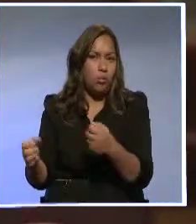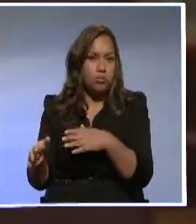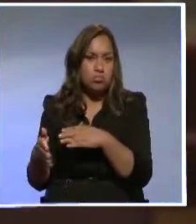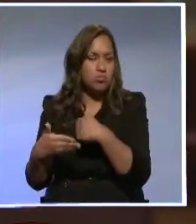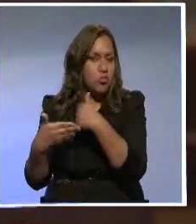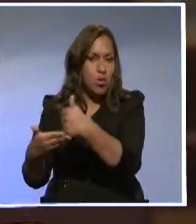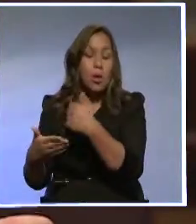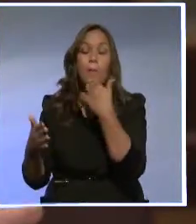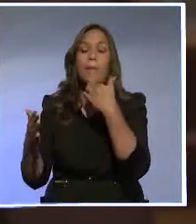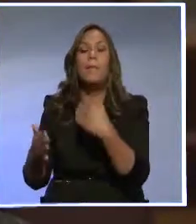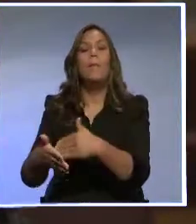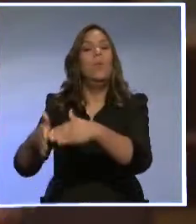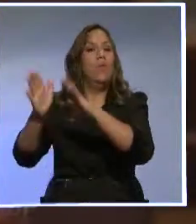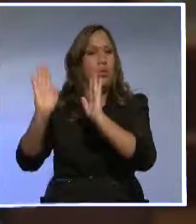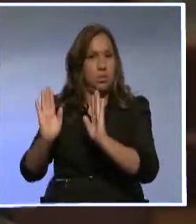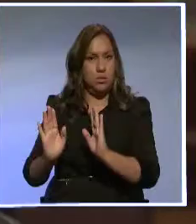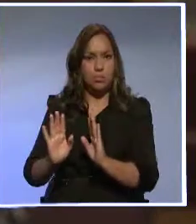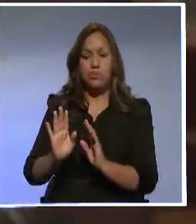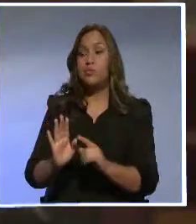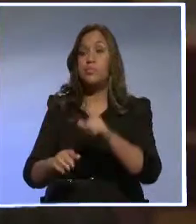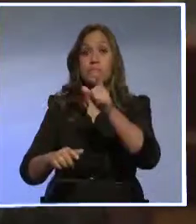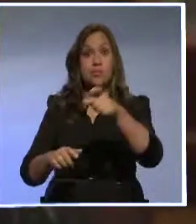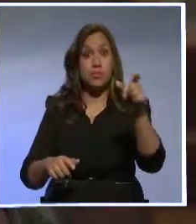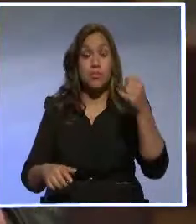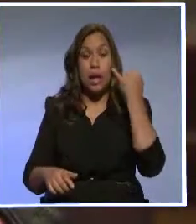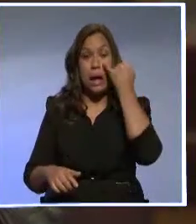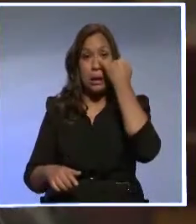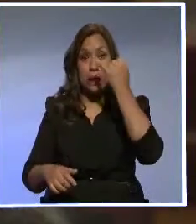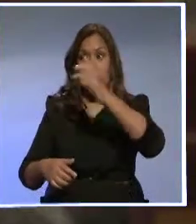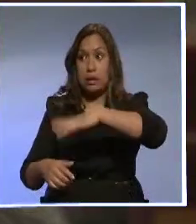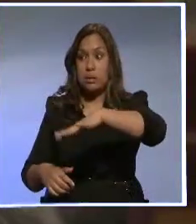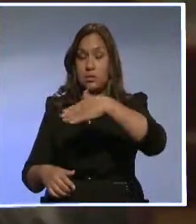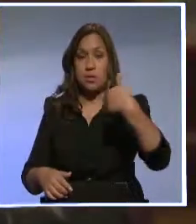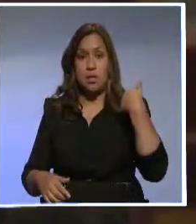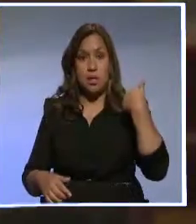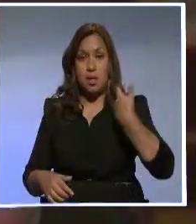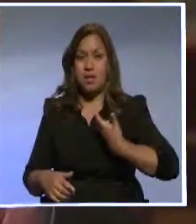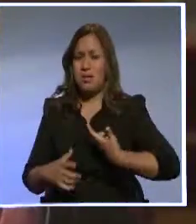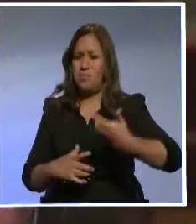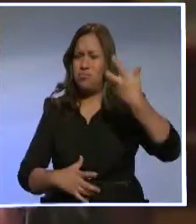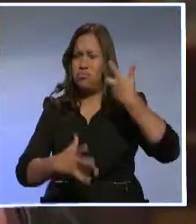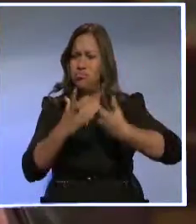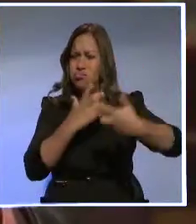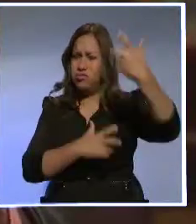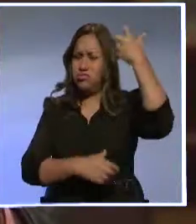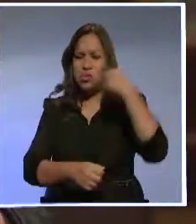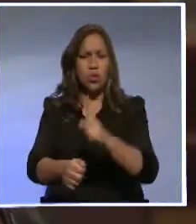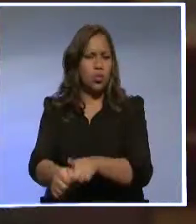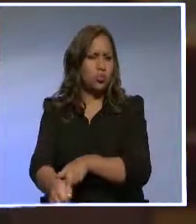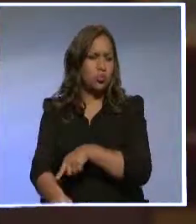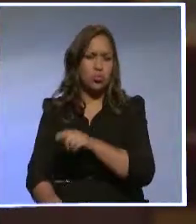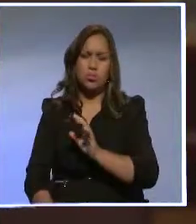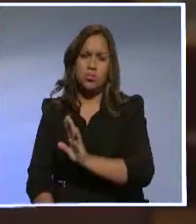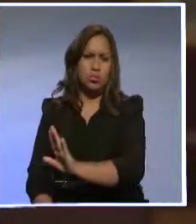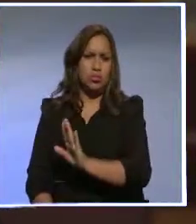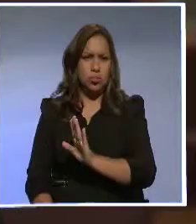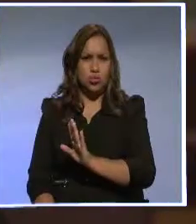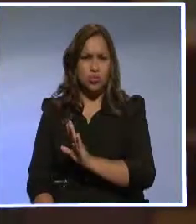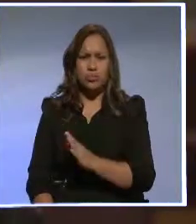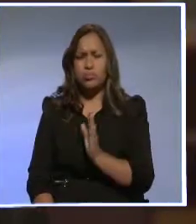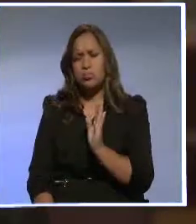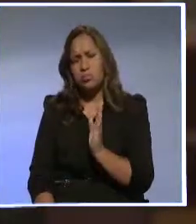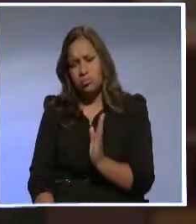ancestrales de los conocimientos que definitivamente hay muchísima gente que cree que el conocimiento ancestral